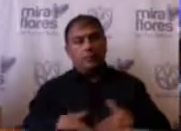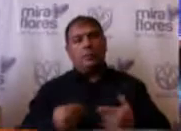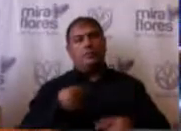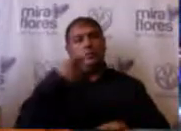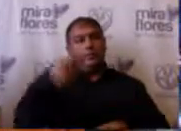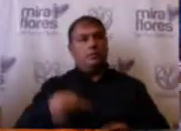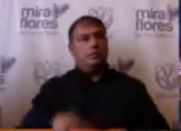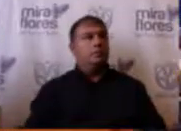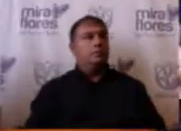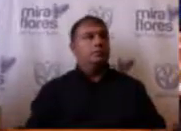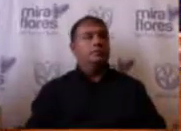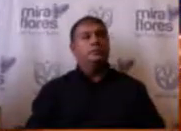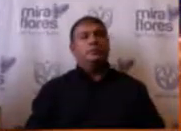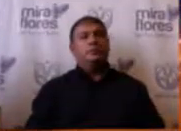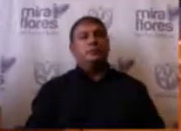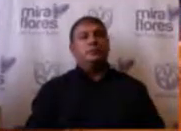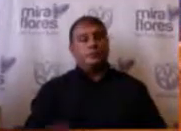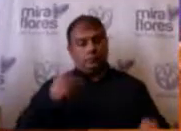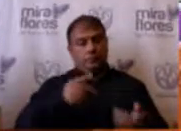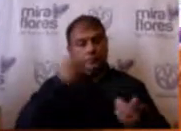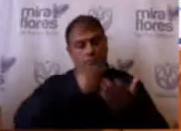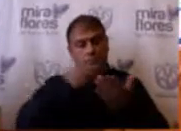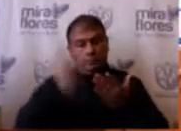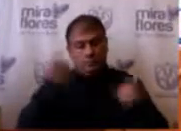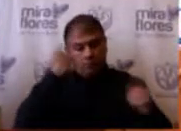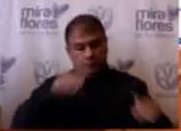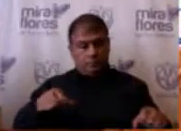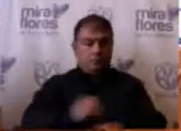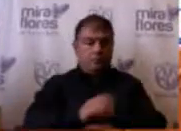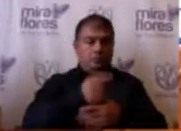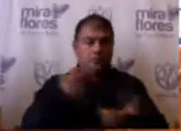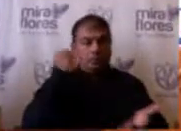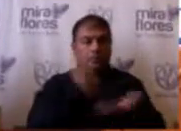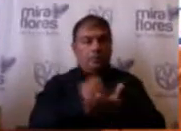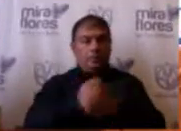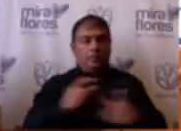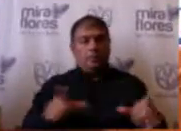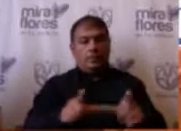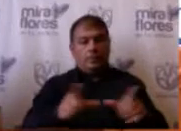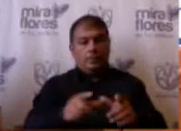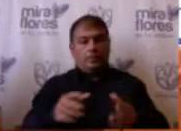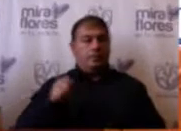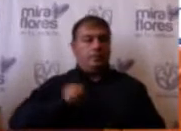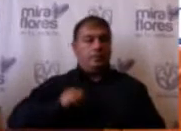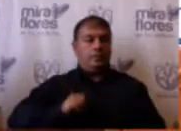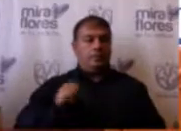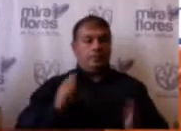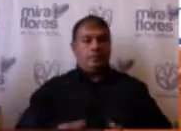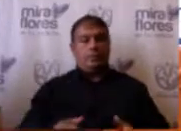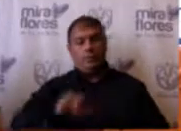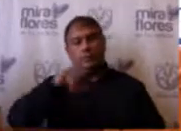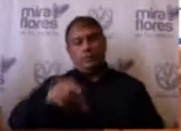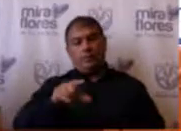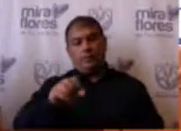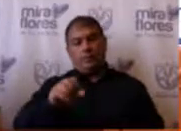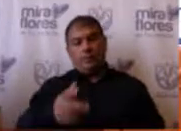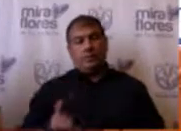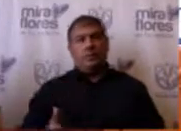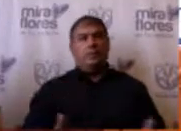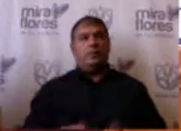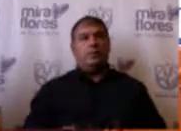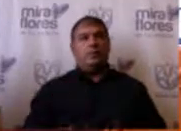siguiente punto proyecto de acuerdo de consejo que apruebe la licencia de la alcalde de miraflores jorge vicente martín muñoz wells